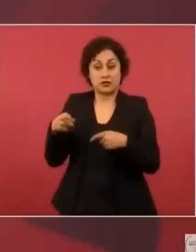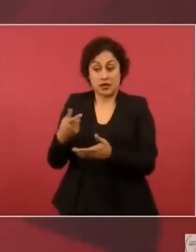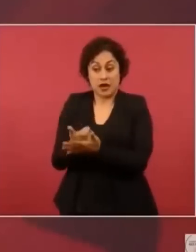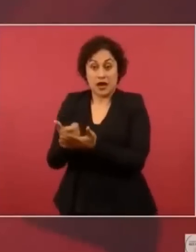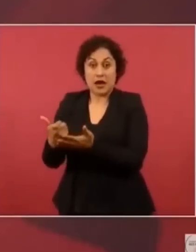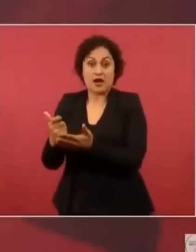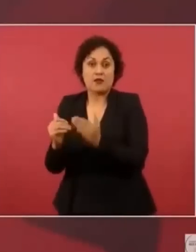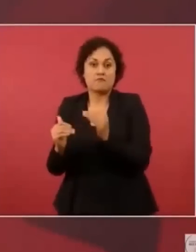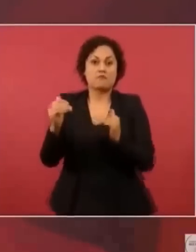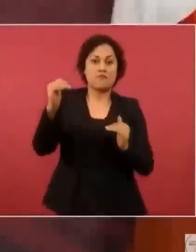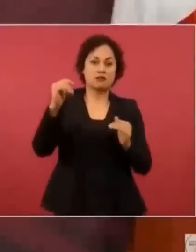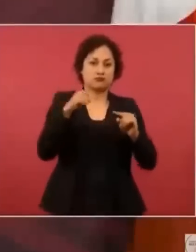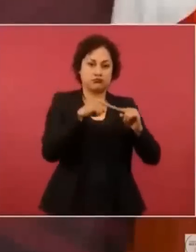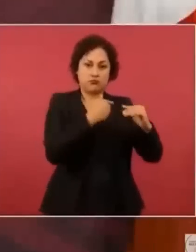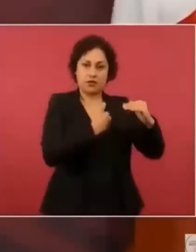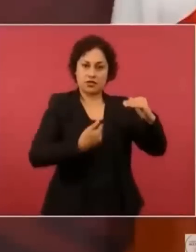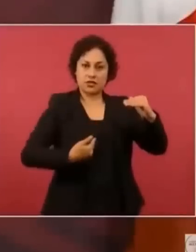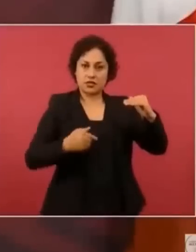400.